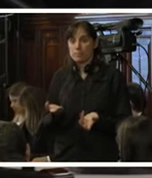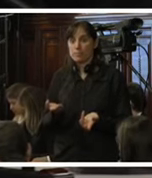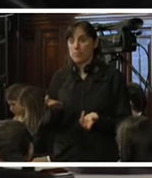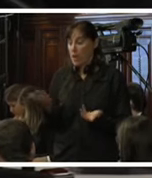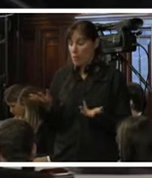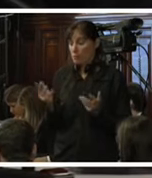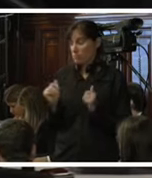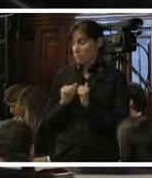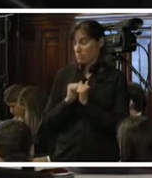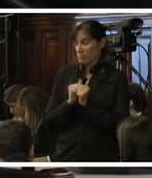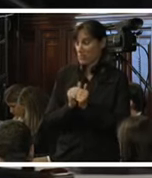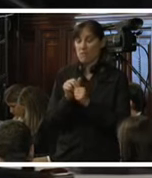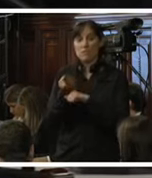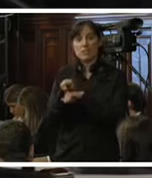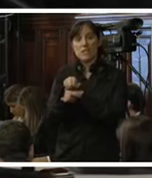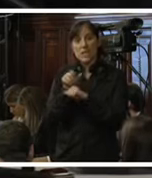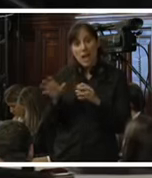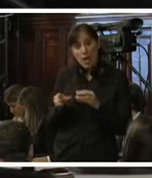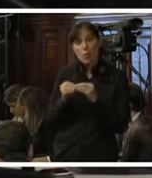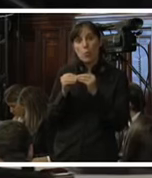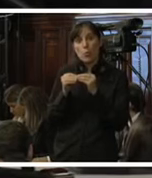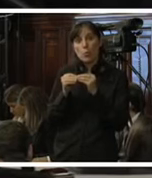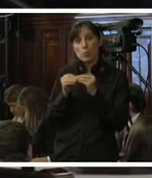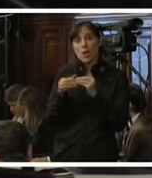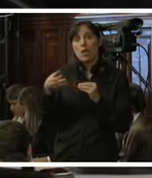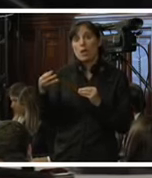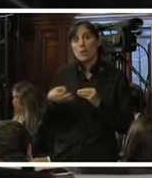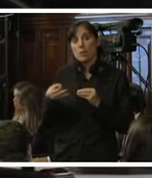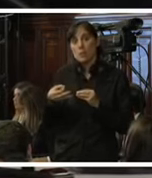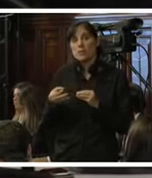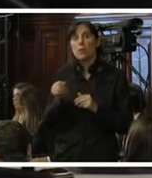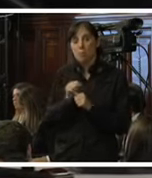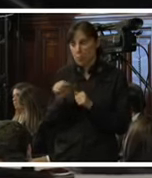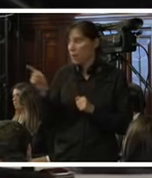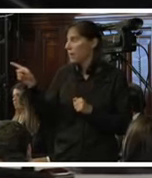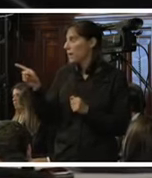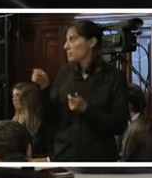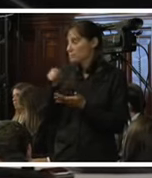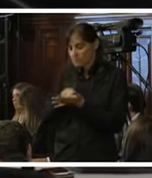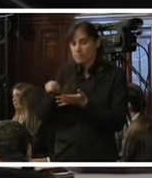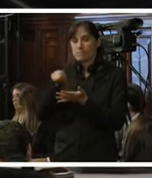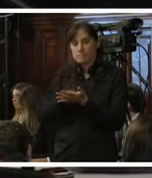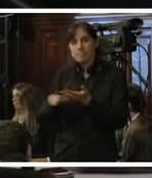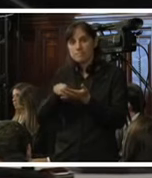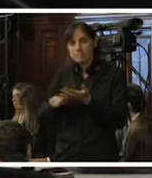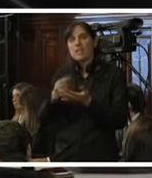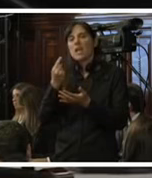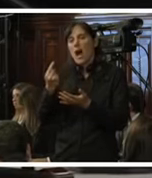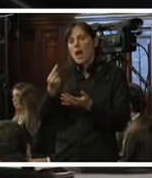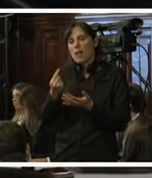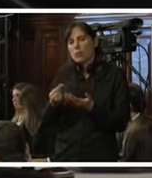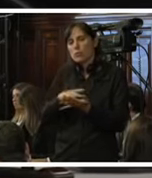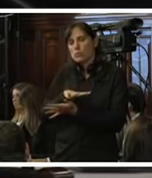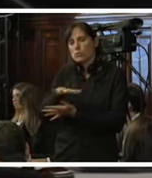la Fiscalía Adjunta de la unidad especializada para tomar nota y hacer un seguimiento acabado. Con